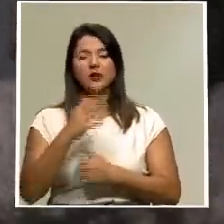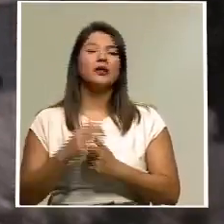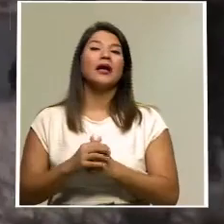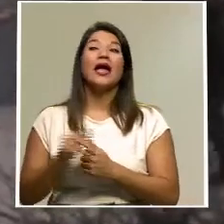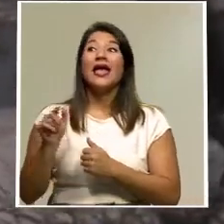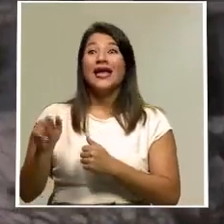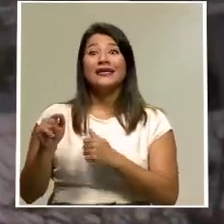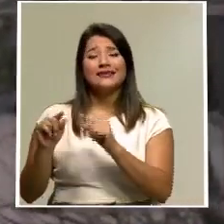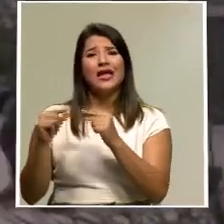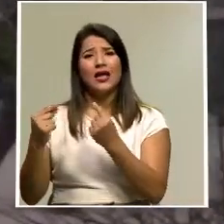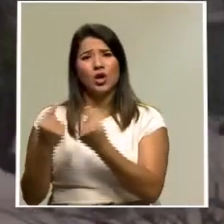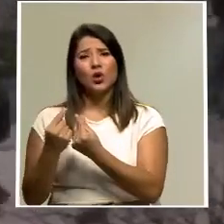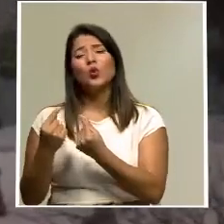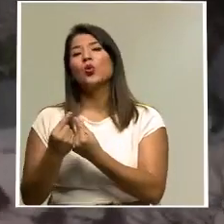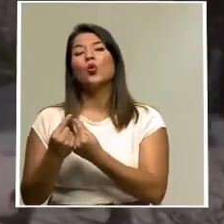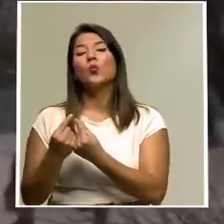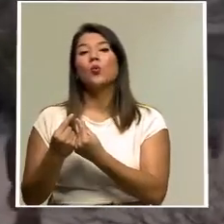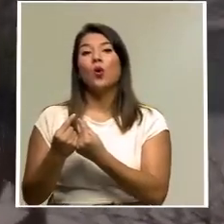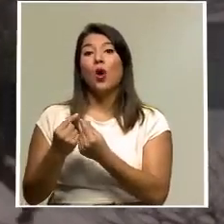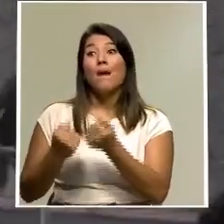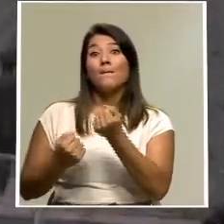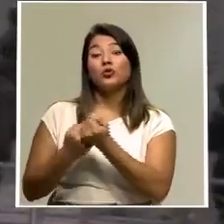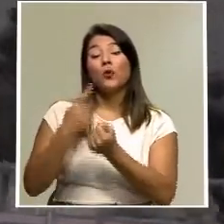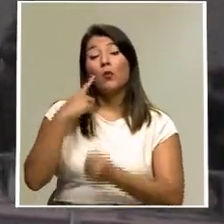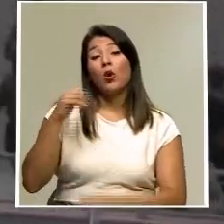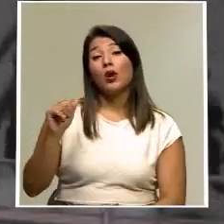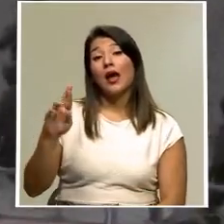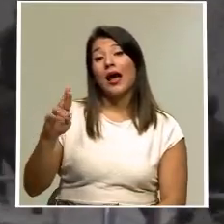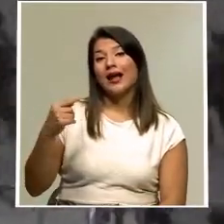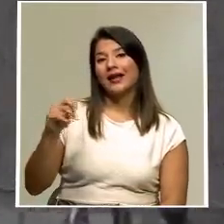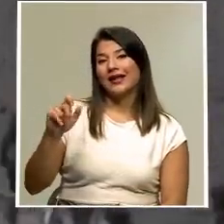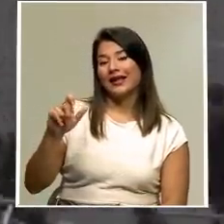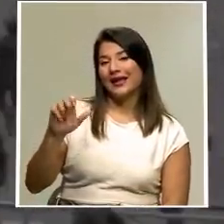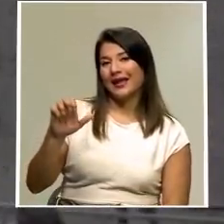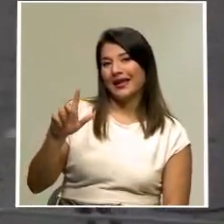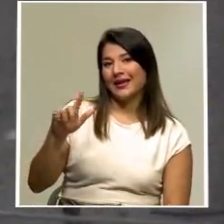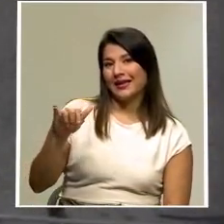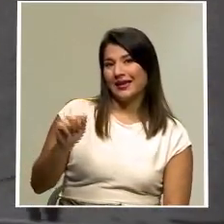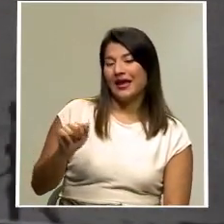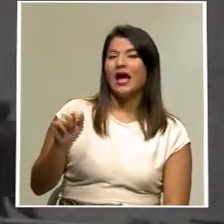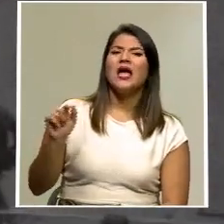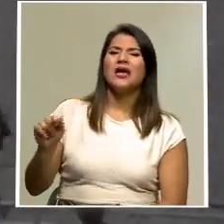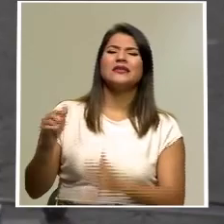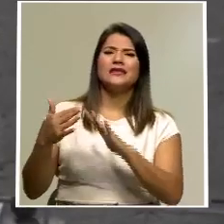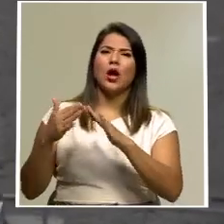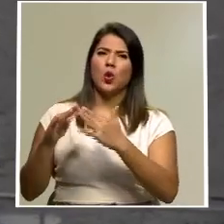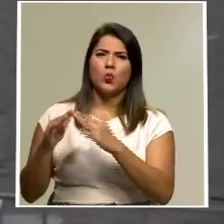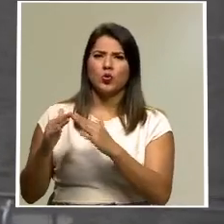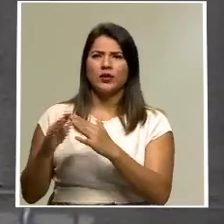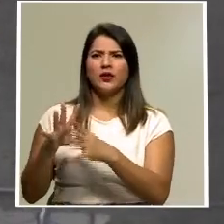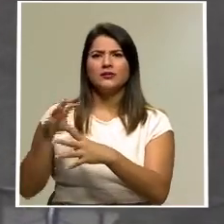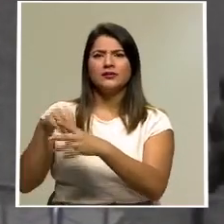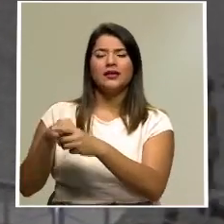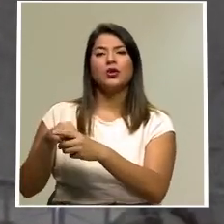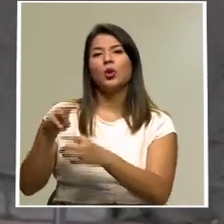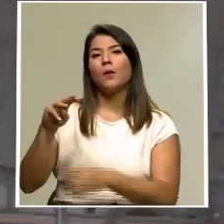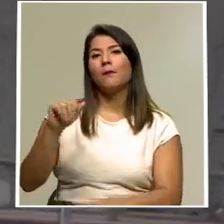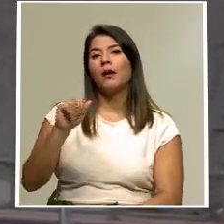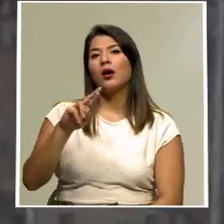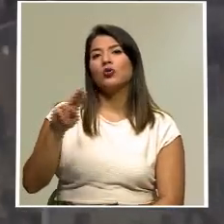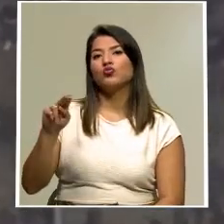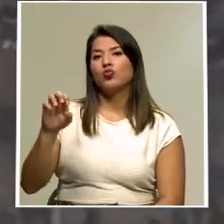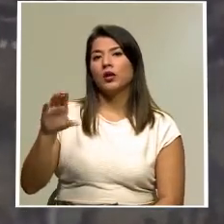reivindica la independencia del Sáhara Occidental, una antigua colonia española que Marruecos considera parte integral de su